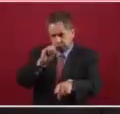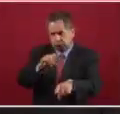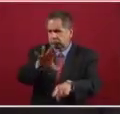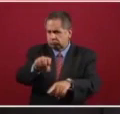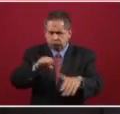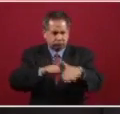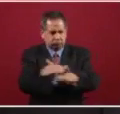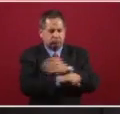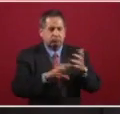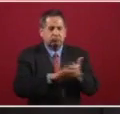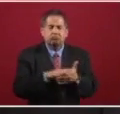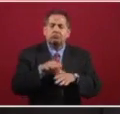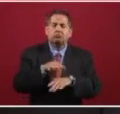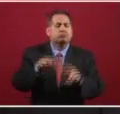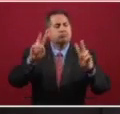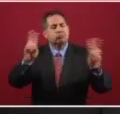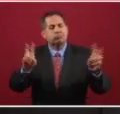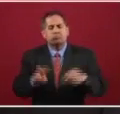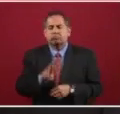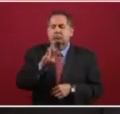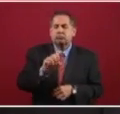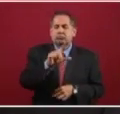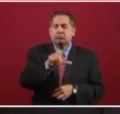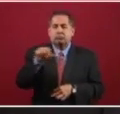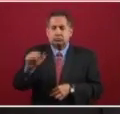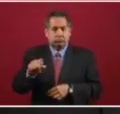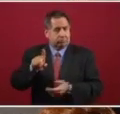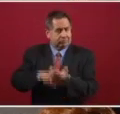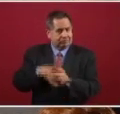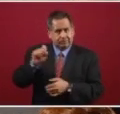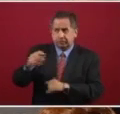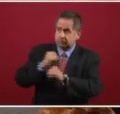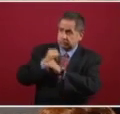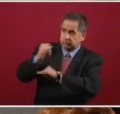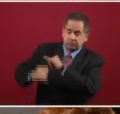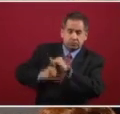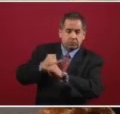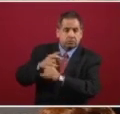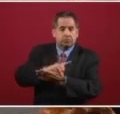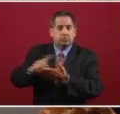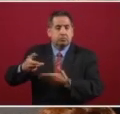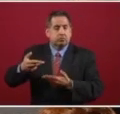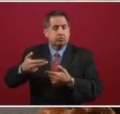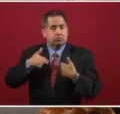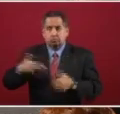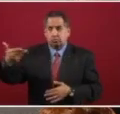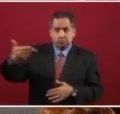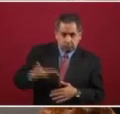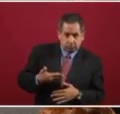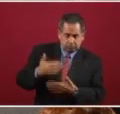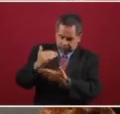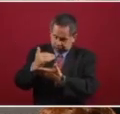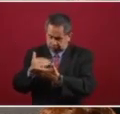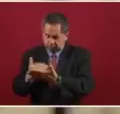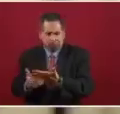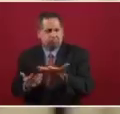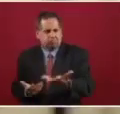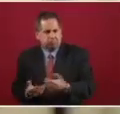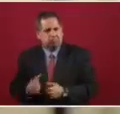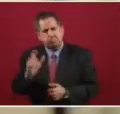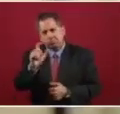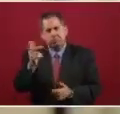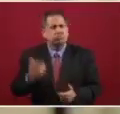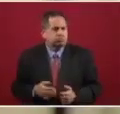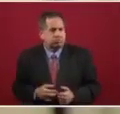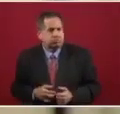caso Wallace, tal como las instituciones internacionales de derechos humanos lo solicitan? ¿Y ¿cuándo va a parar este